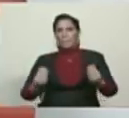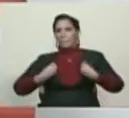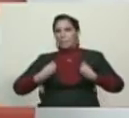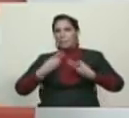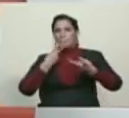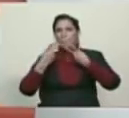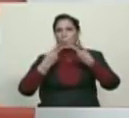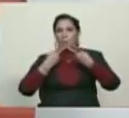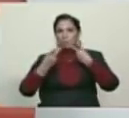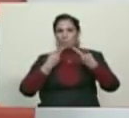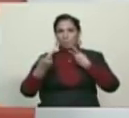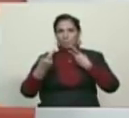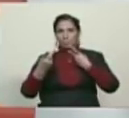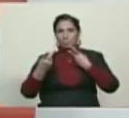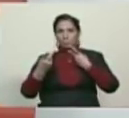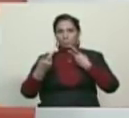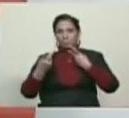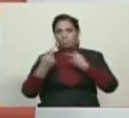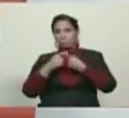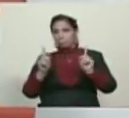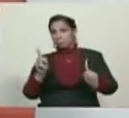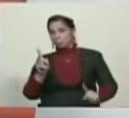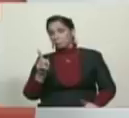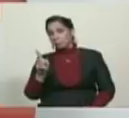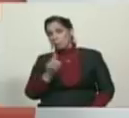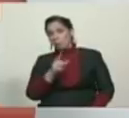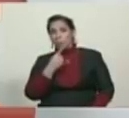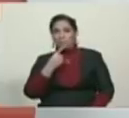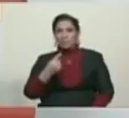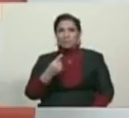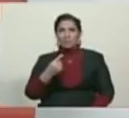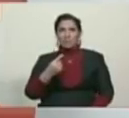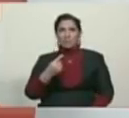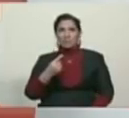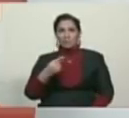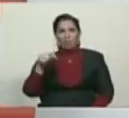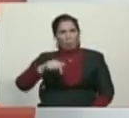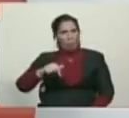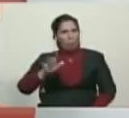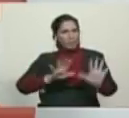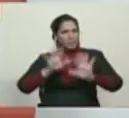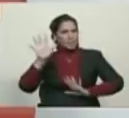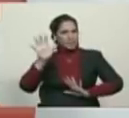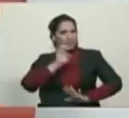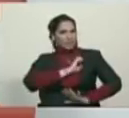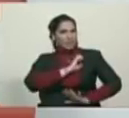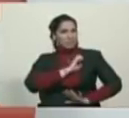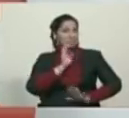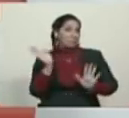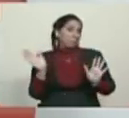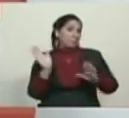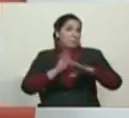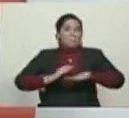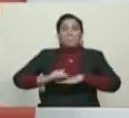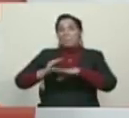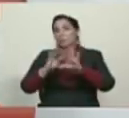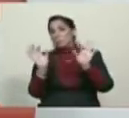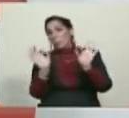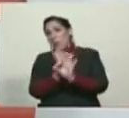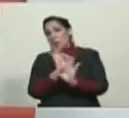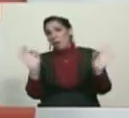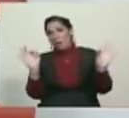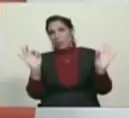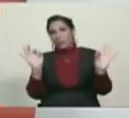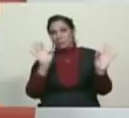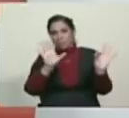política, para no decir otra cosa. Llegamos al 10 y hoy es 15 ya. No pasó nada el 5